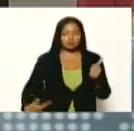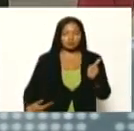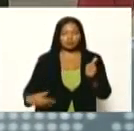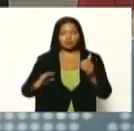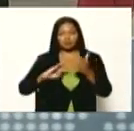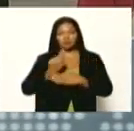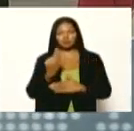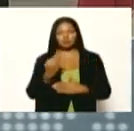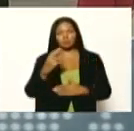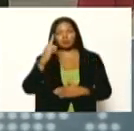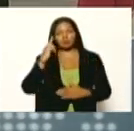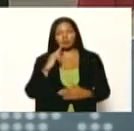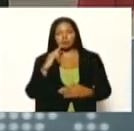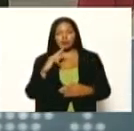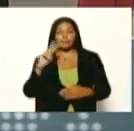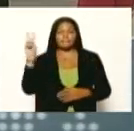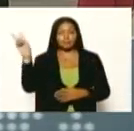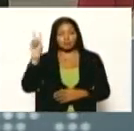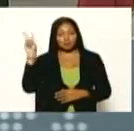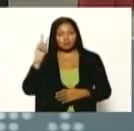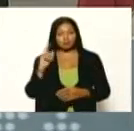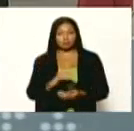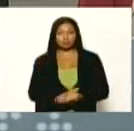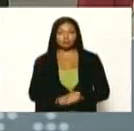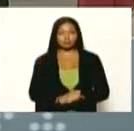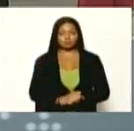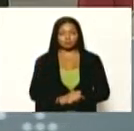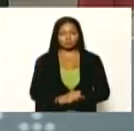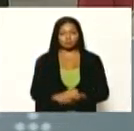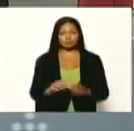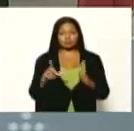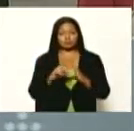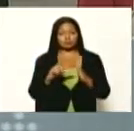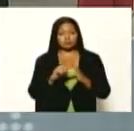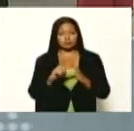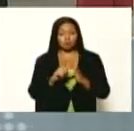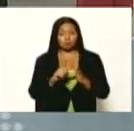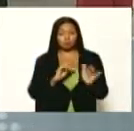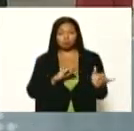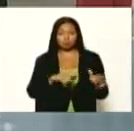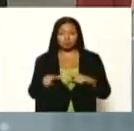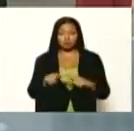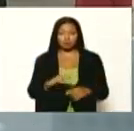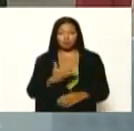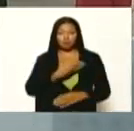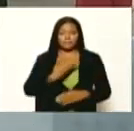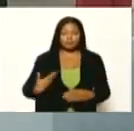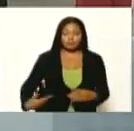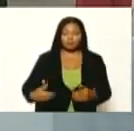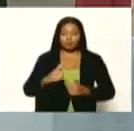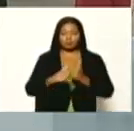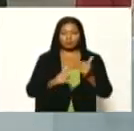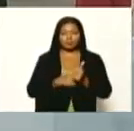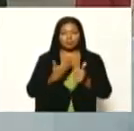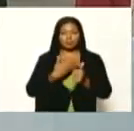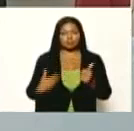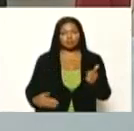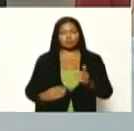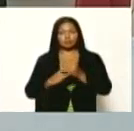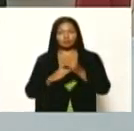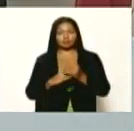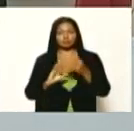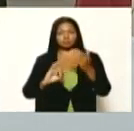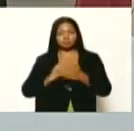la Federación Venezolana de Estudiantes de Educación Media. Y con el presidente, vicepresidente y directiva